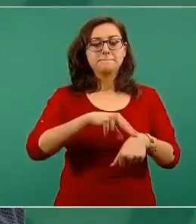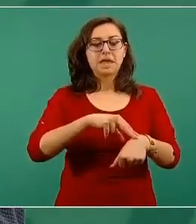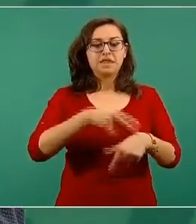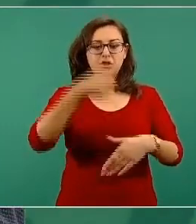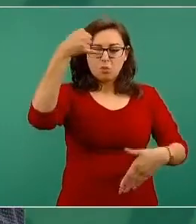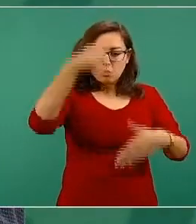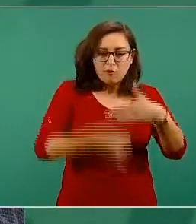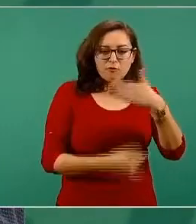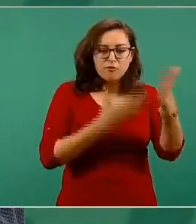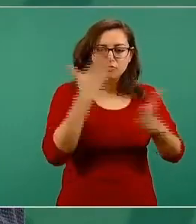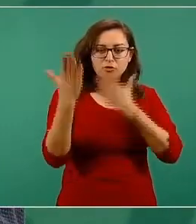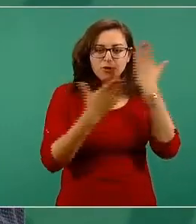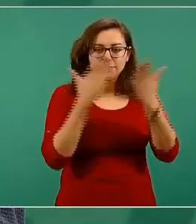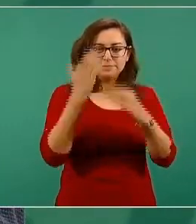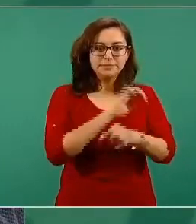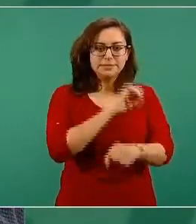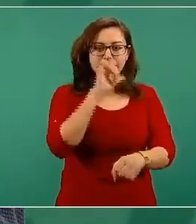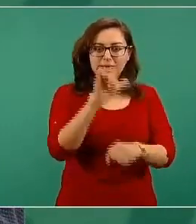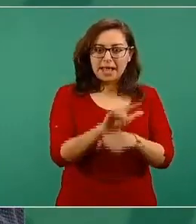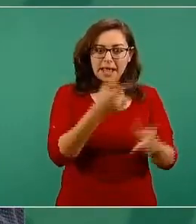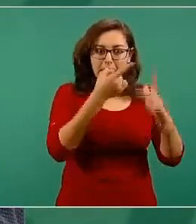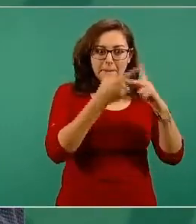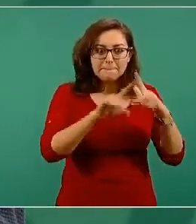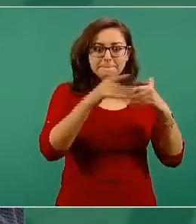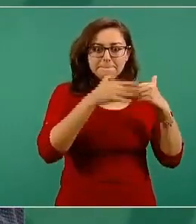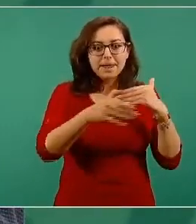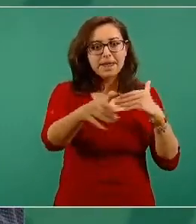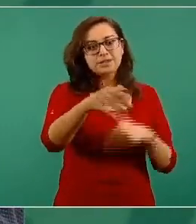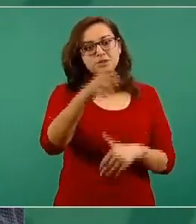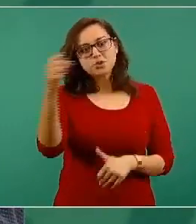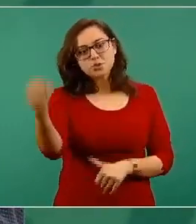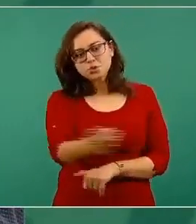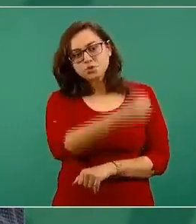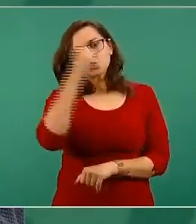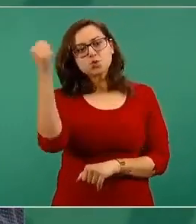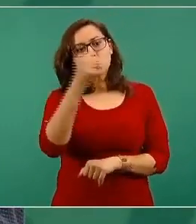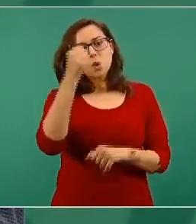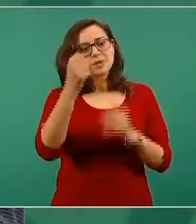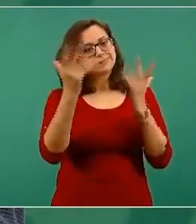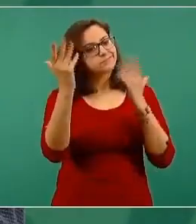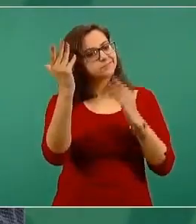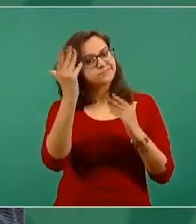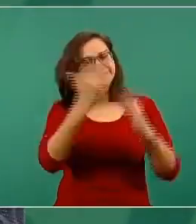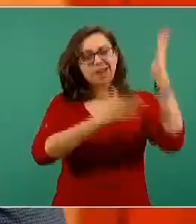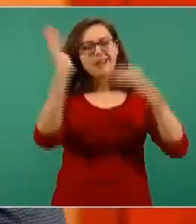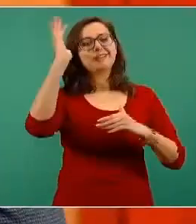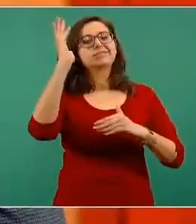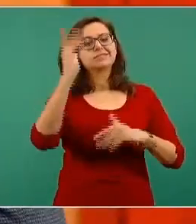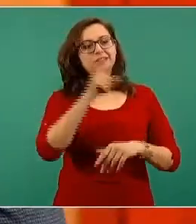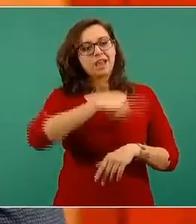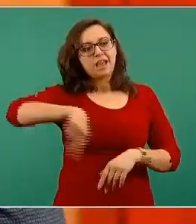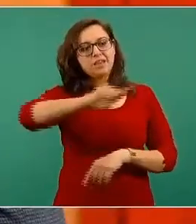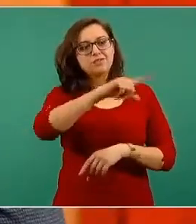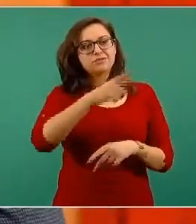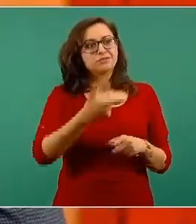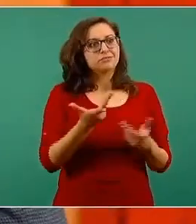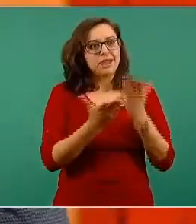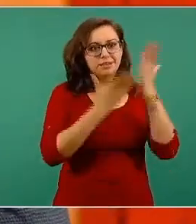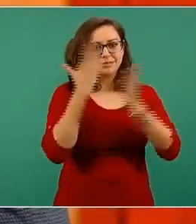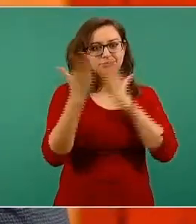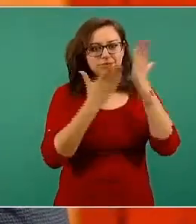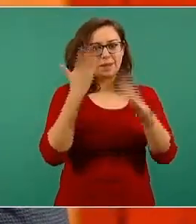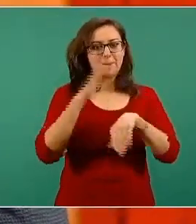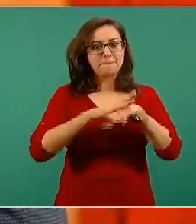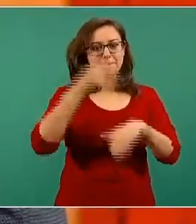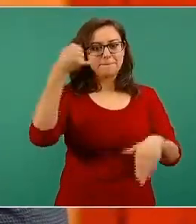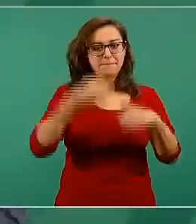deseamos éxito en lo largo y ancho de este país a todos los médicos que han iniciado su residencia médica de especialidad de alta especialidad.